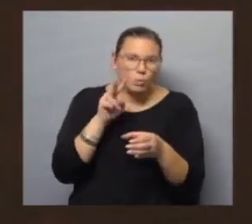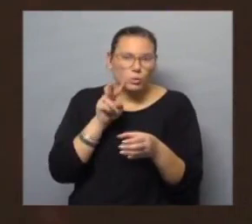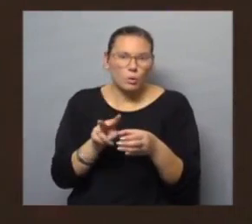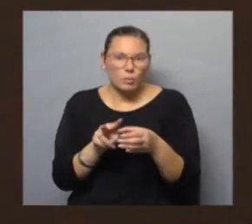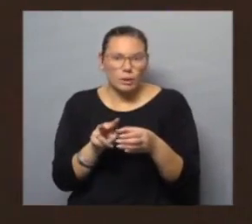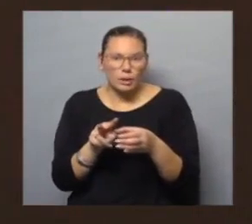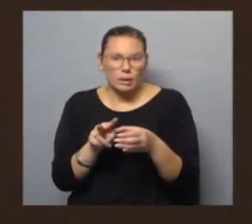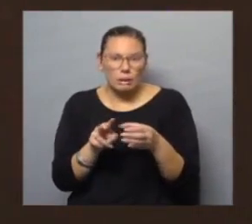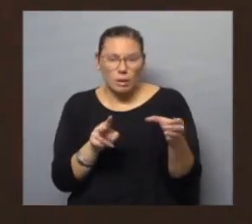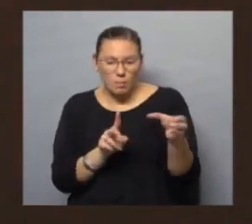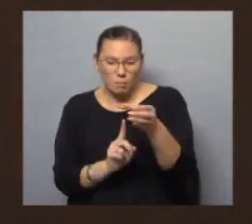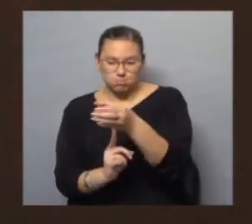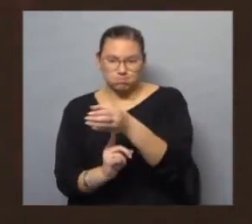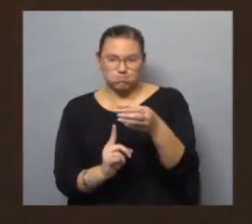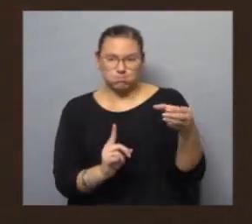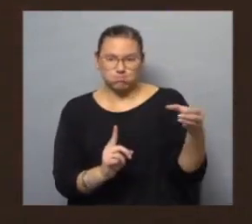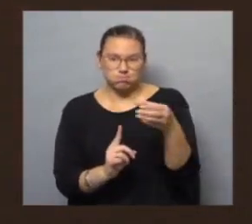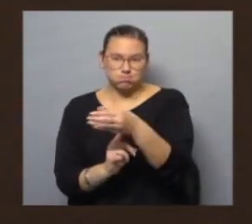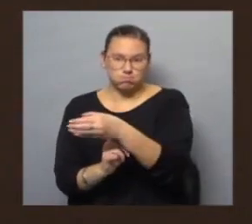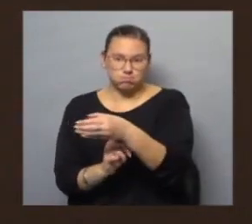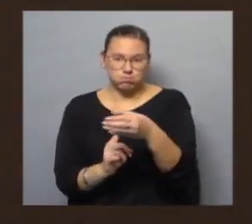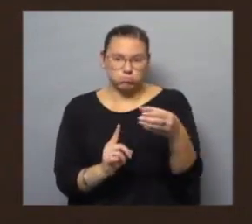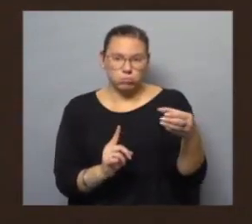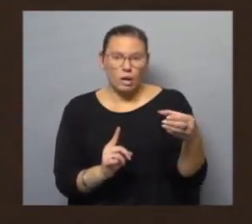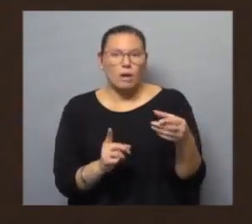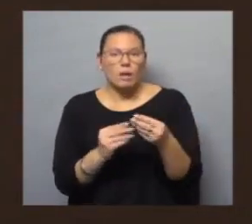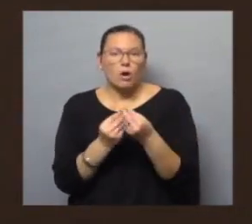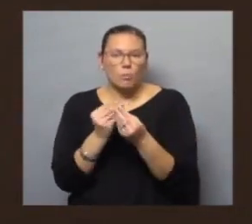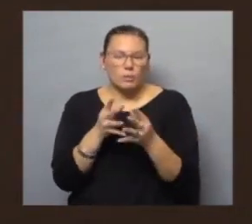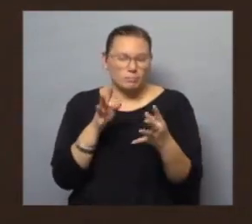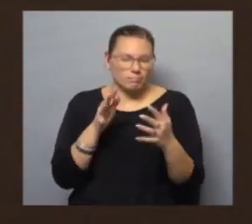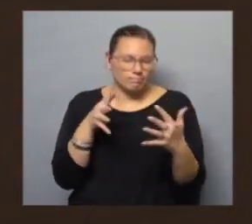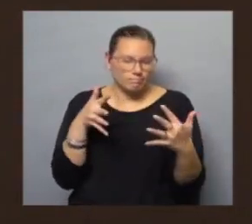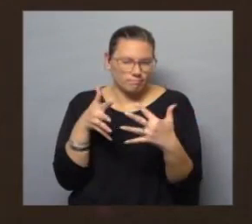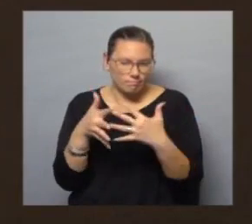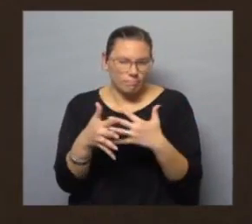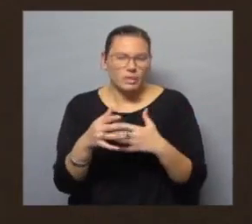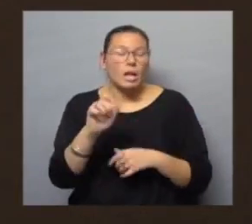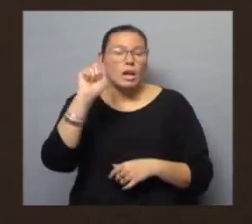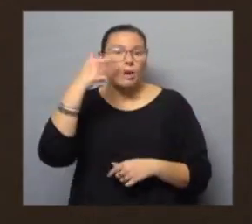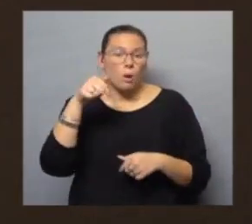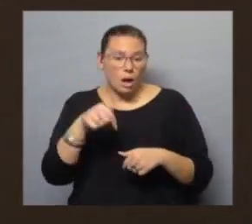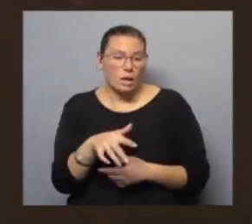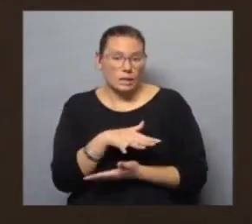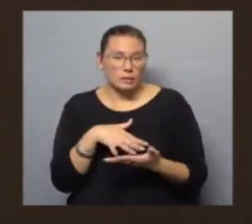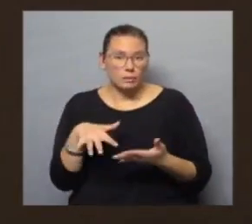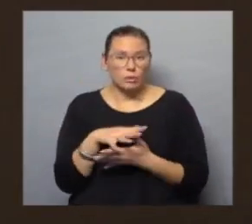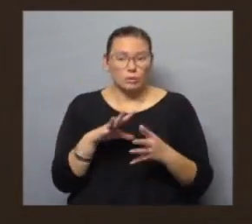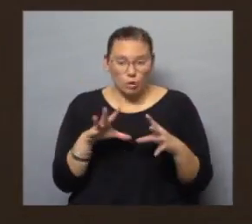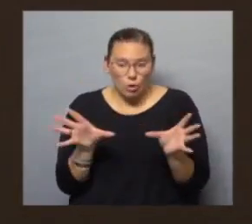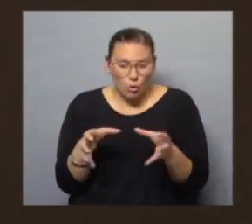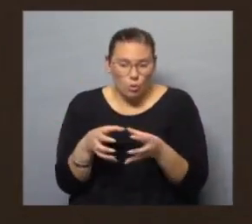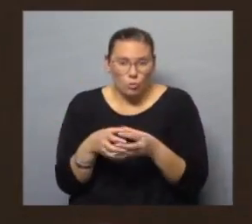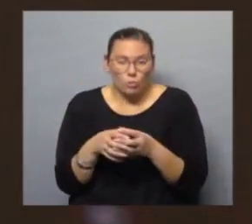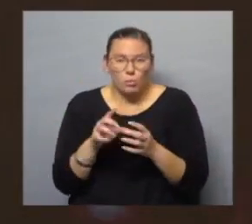pasaje, digamos, de ese vaso delante de la vela y ve cómo el vaso distorsiona la luz. Lo que ocurre en realidad aquí es que la masa de ese